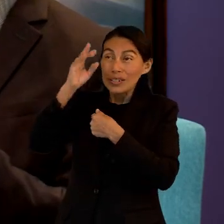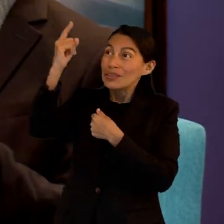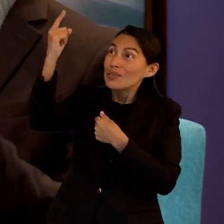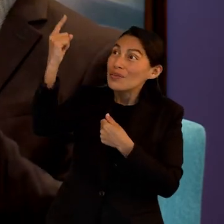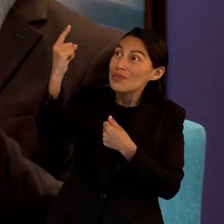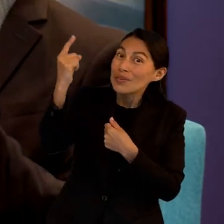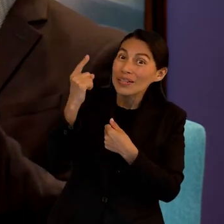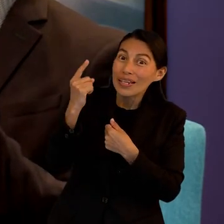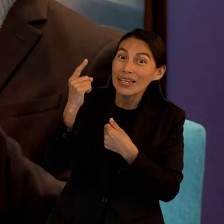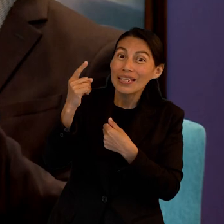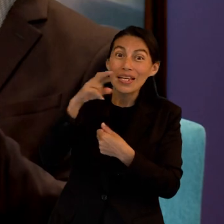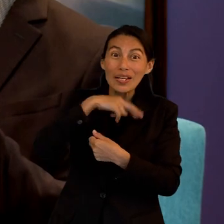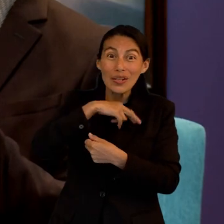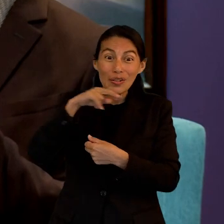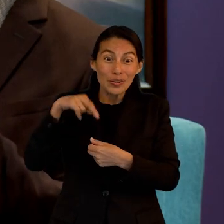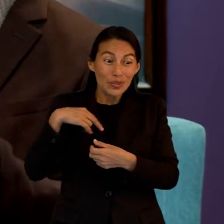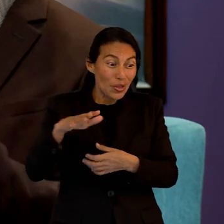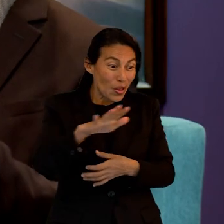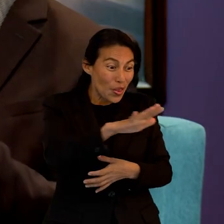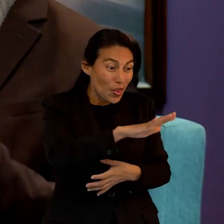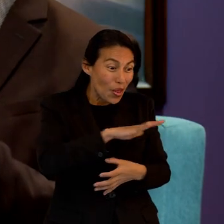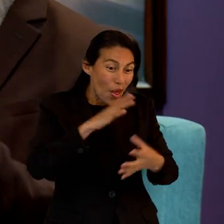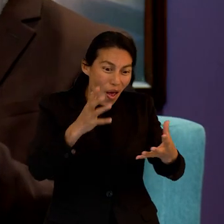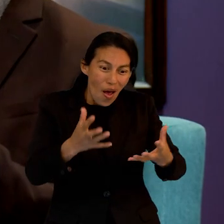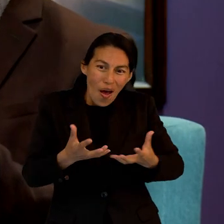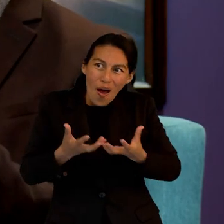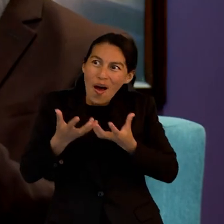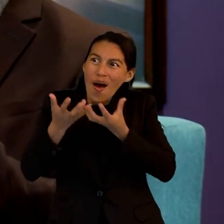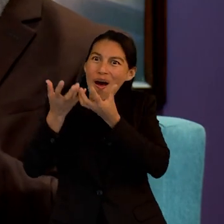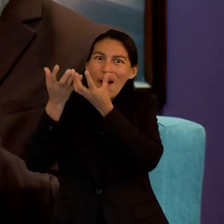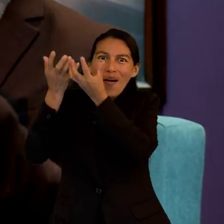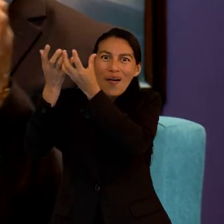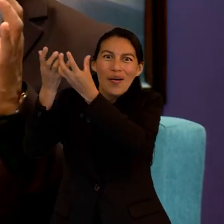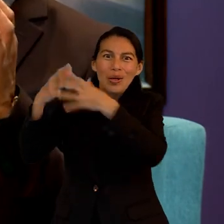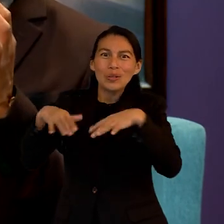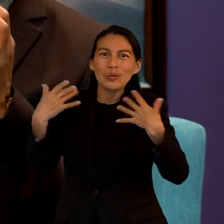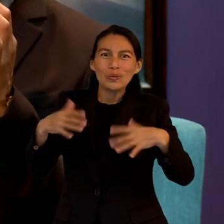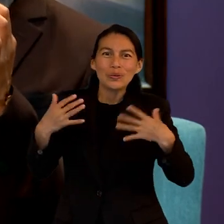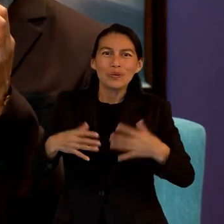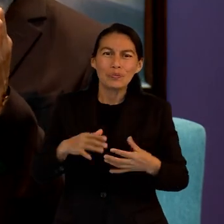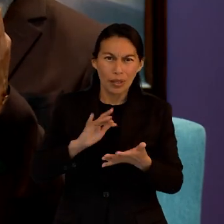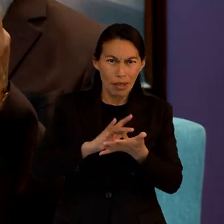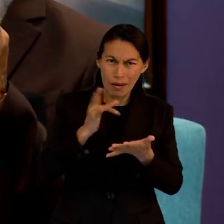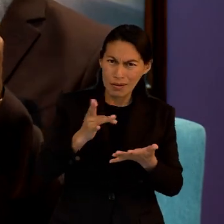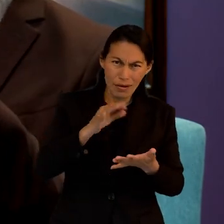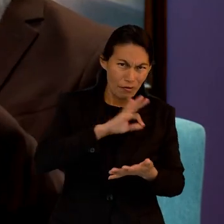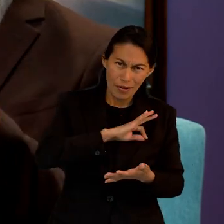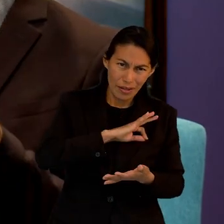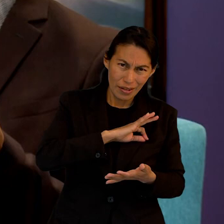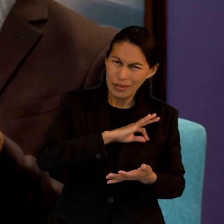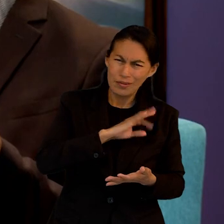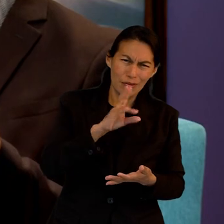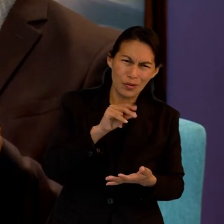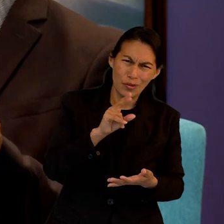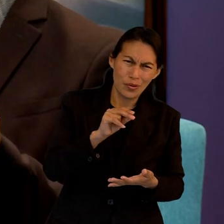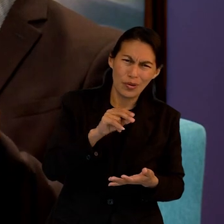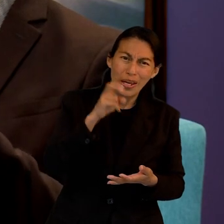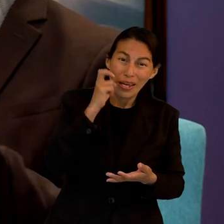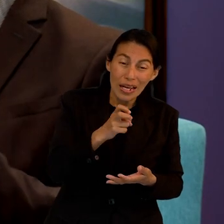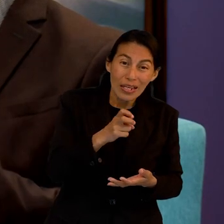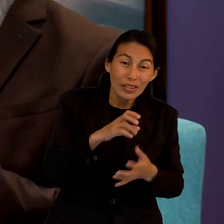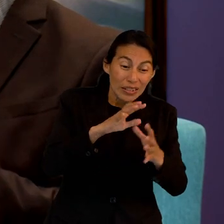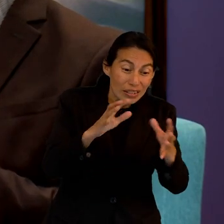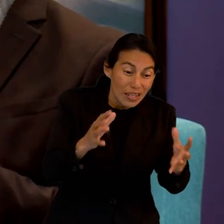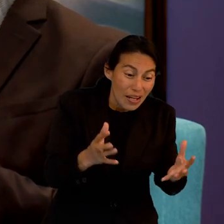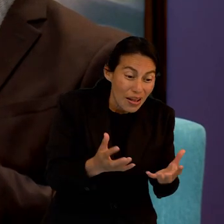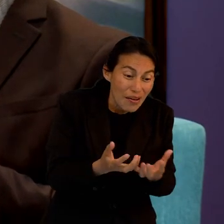quería no pasar por alto que esa ascensión no es porque es un hecho historia es un hecho que en la historia quedó registrado y que ha